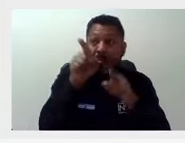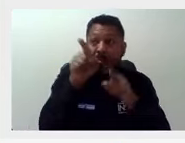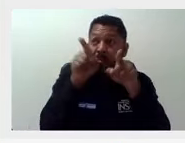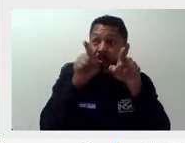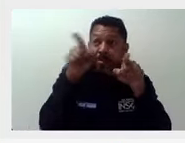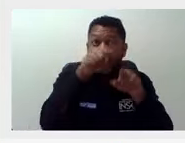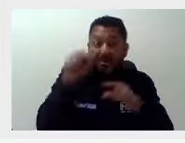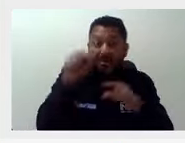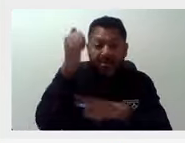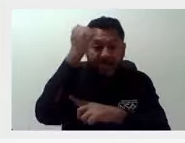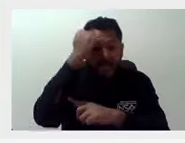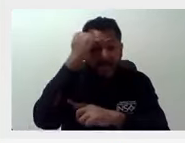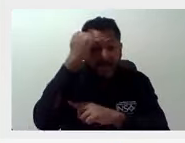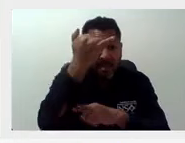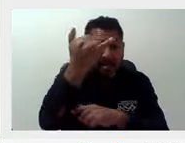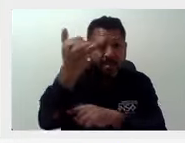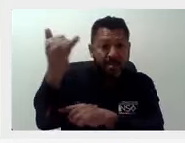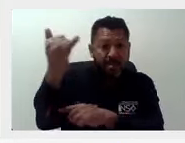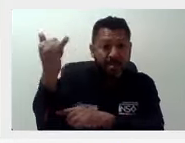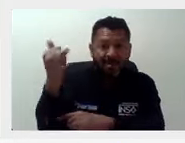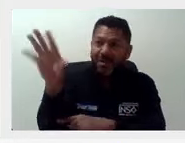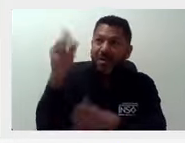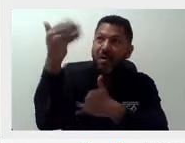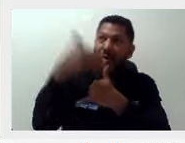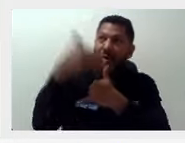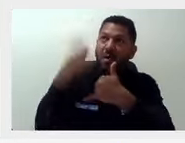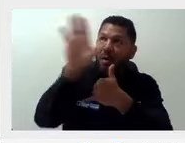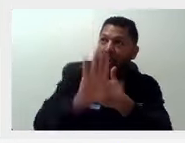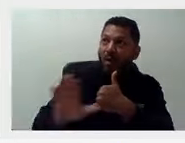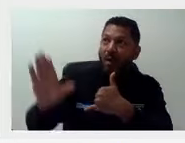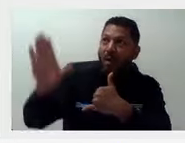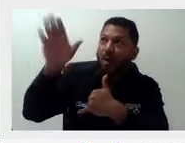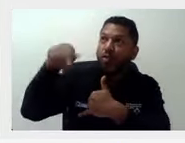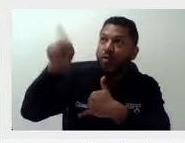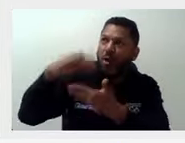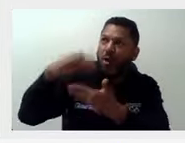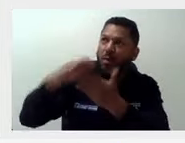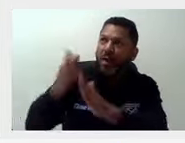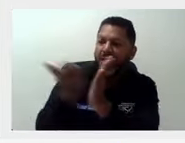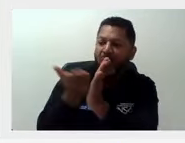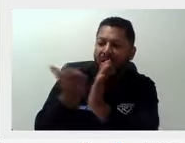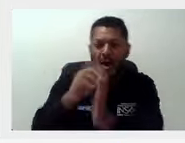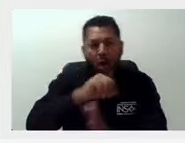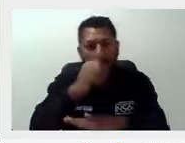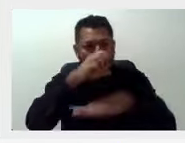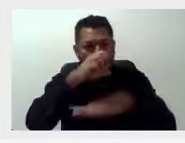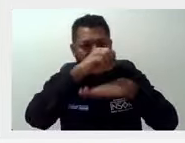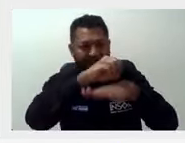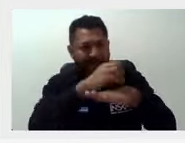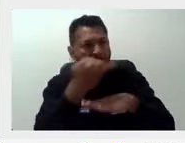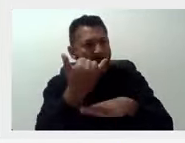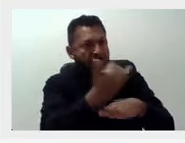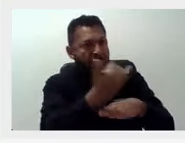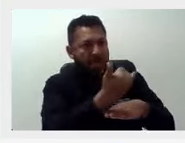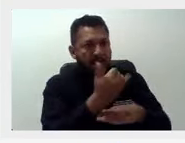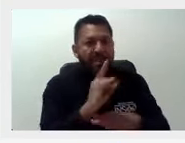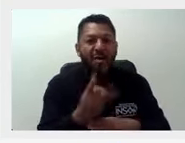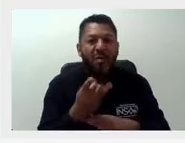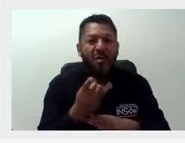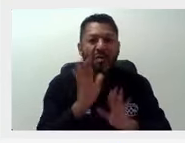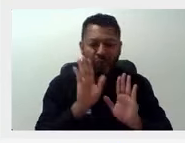están interesados en todo el país, comunidades educativas y en alianza con otras organizaciones, poder compartirles a ustedes